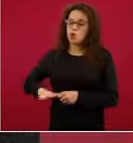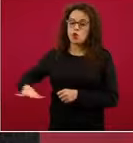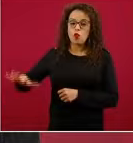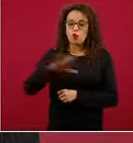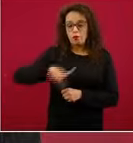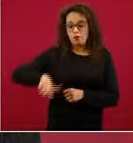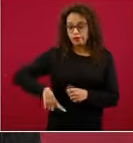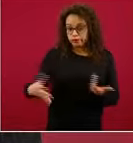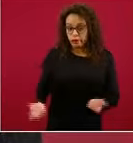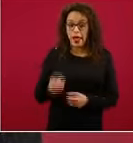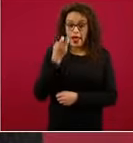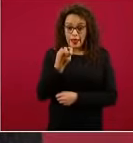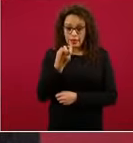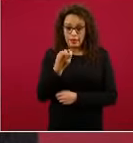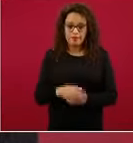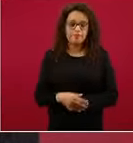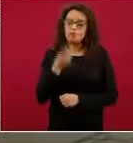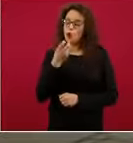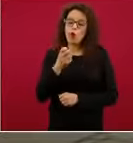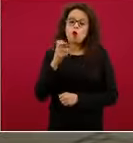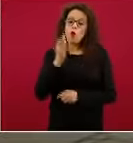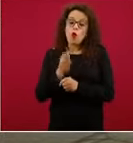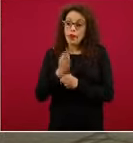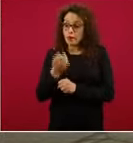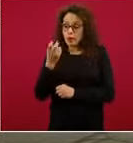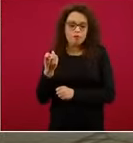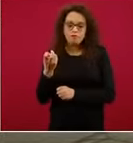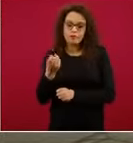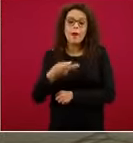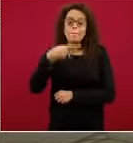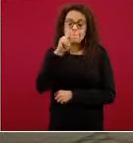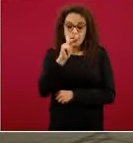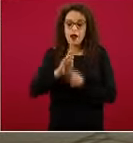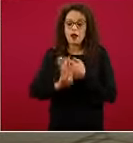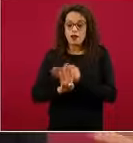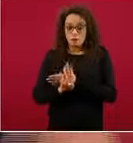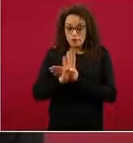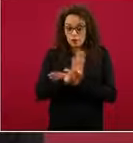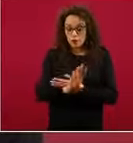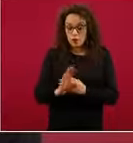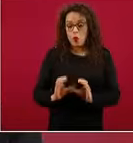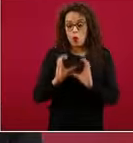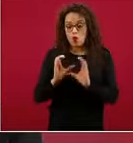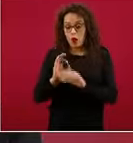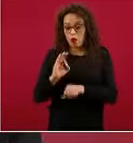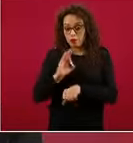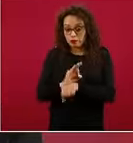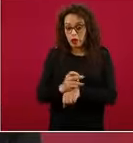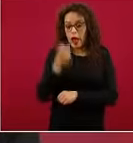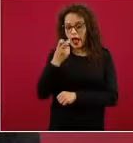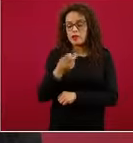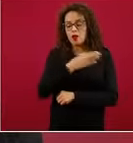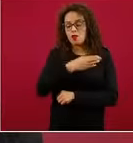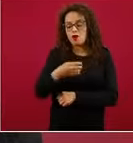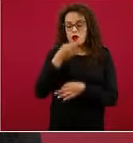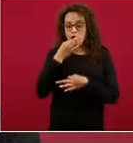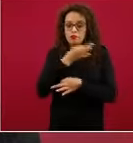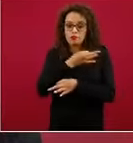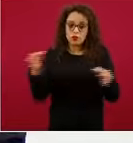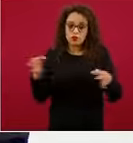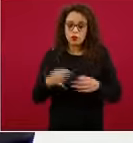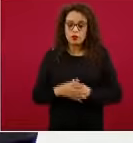medida en que eso no va a ocurrir, la previsión es la buena noticia para que uno no piense que vamos a estar en este estado de intensidad